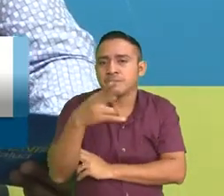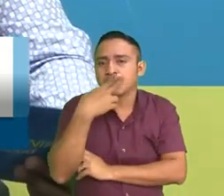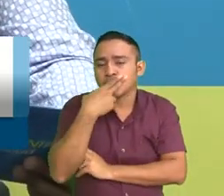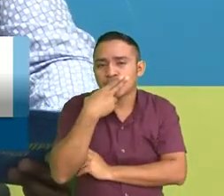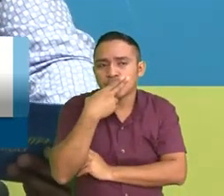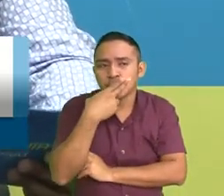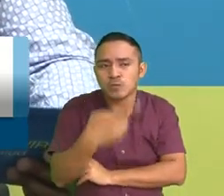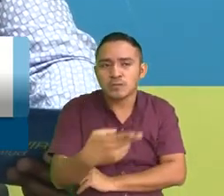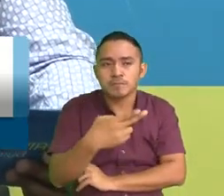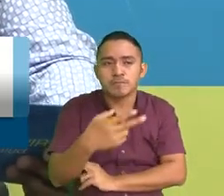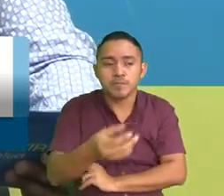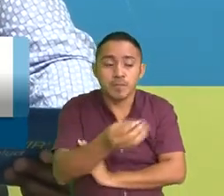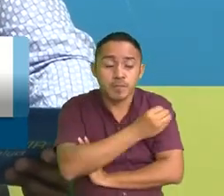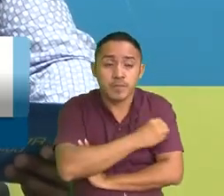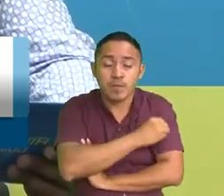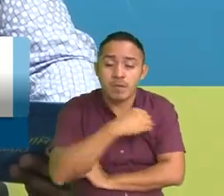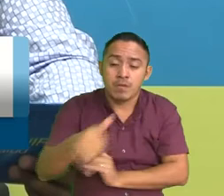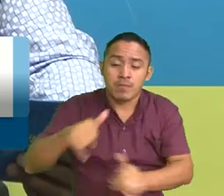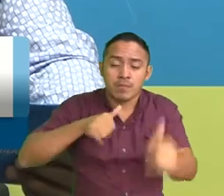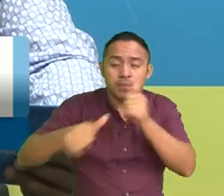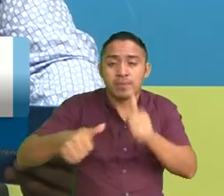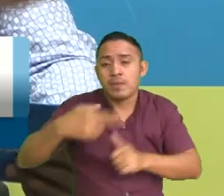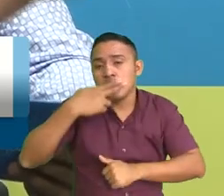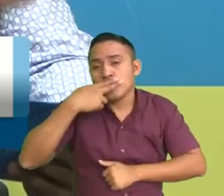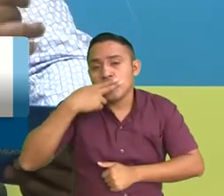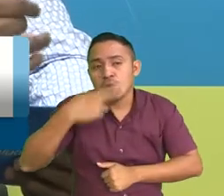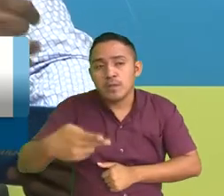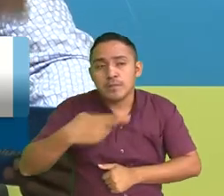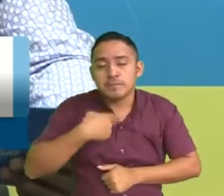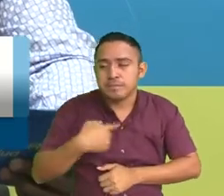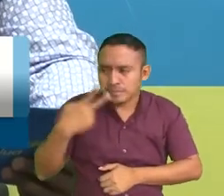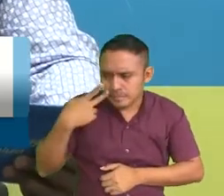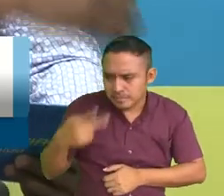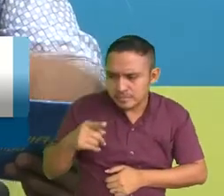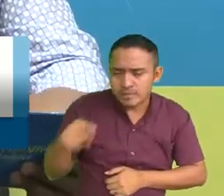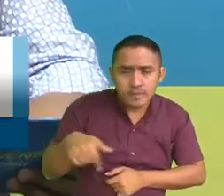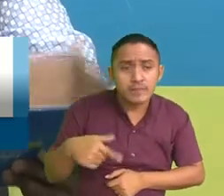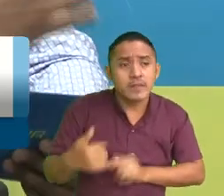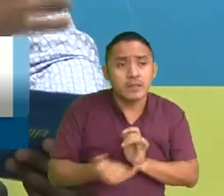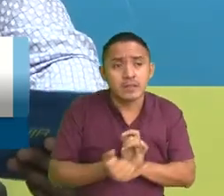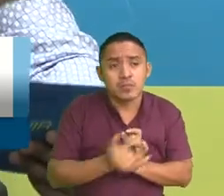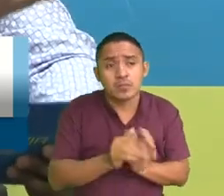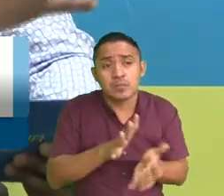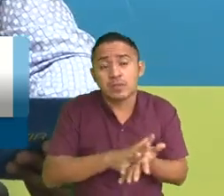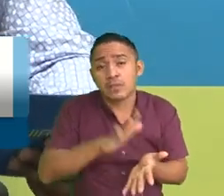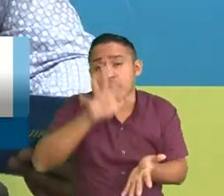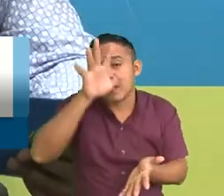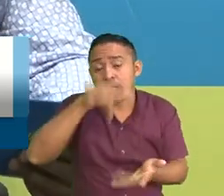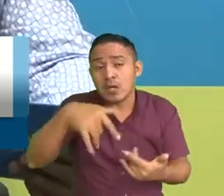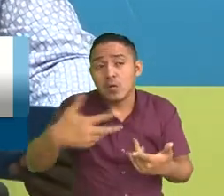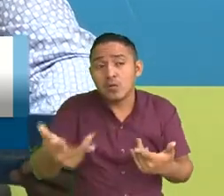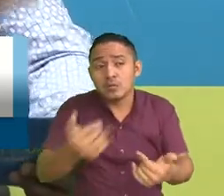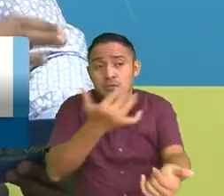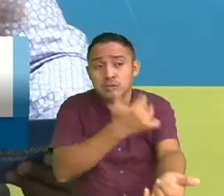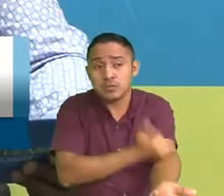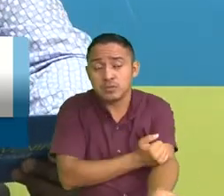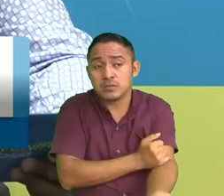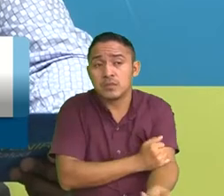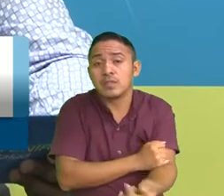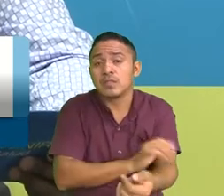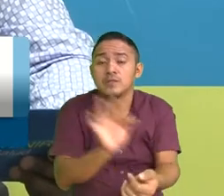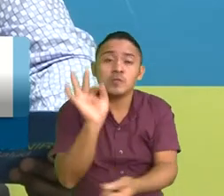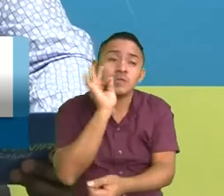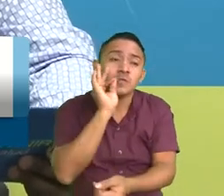Sí. Aparte de beber, fuman, están aprendiendo a fumar y están aprendiendo a usar otras sustancias como incluso la